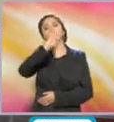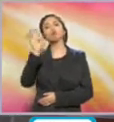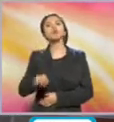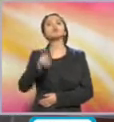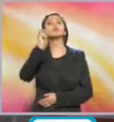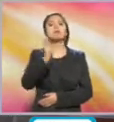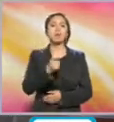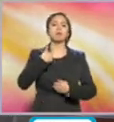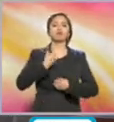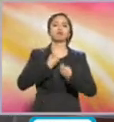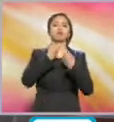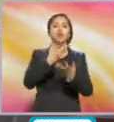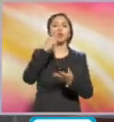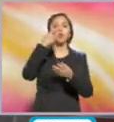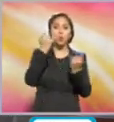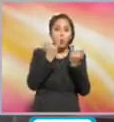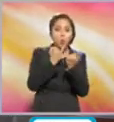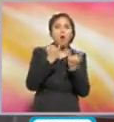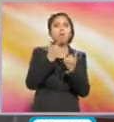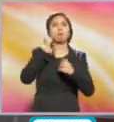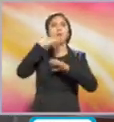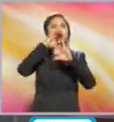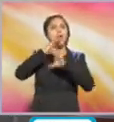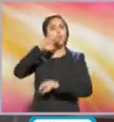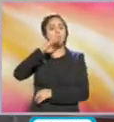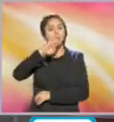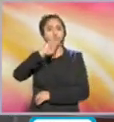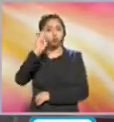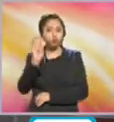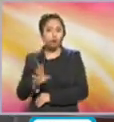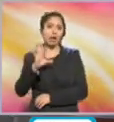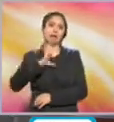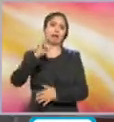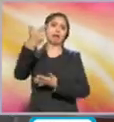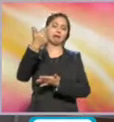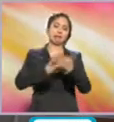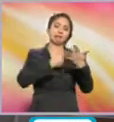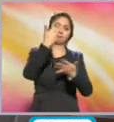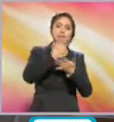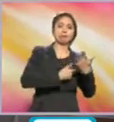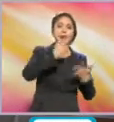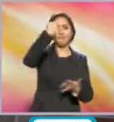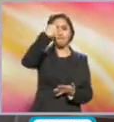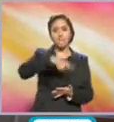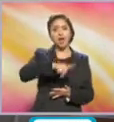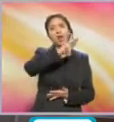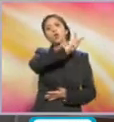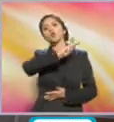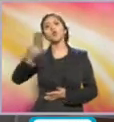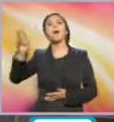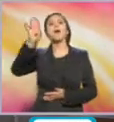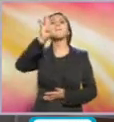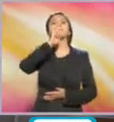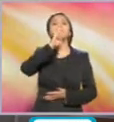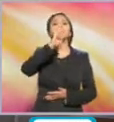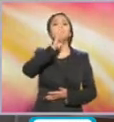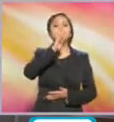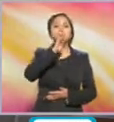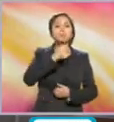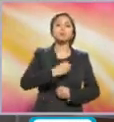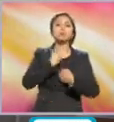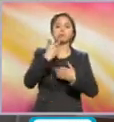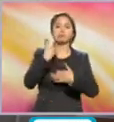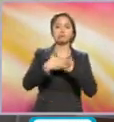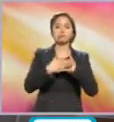toda esa energía y dedicárselas. Ya tenemos esta lista como debe de ser para podérselas dedicar ya la